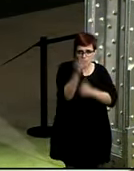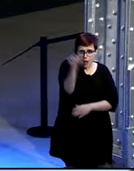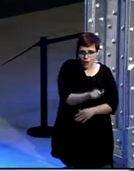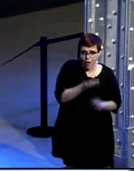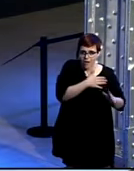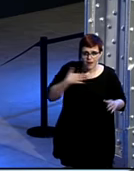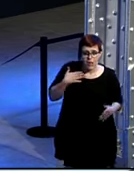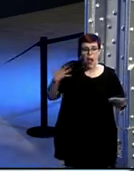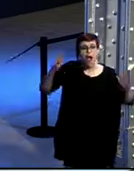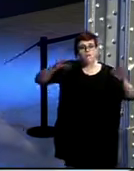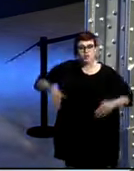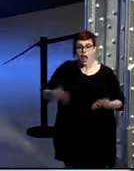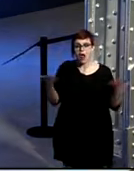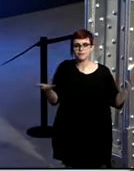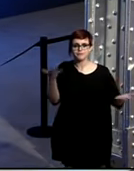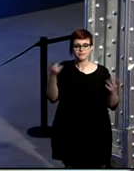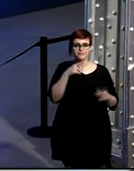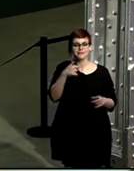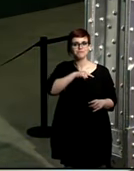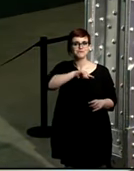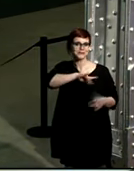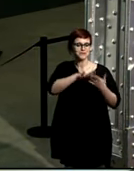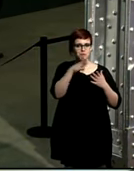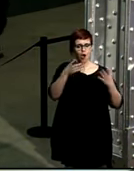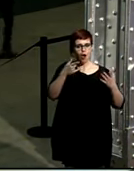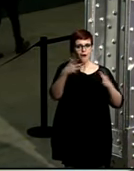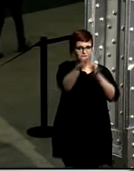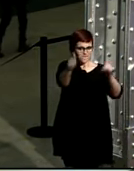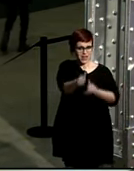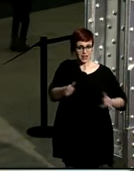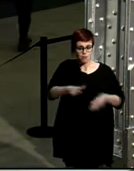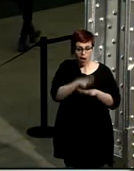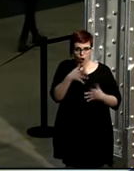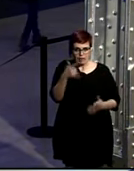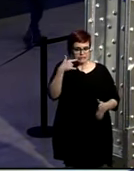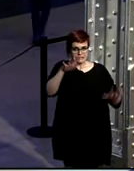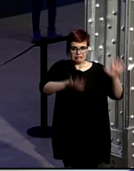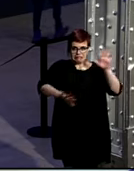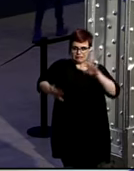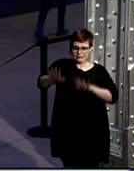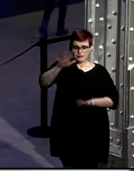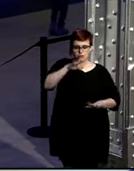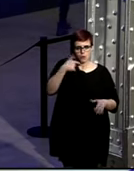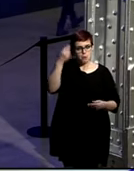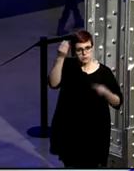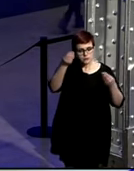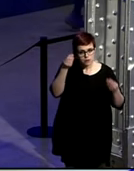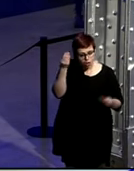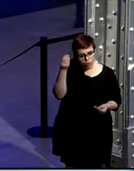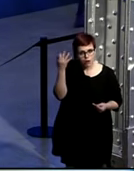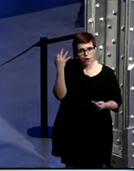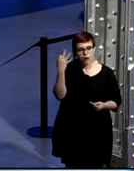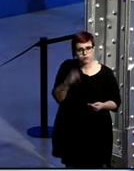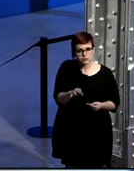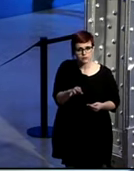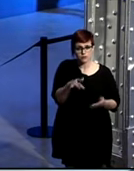vas a tener al final un final feliz, un final de viaje feliz. Yo ahora estoy descolocado porque lo he pensado. De